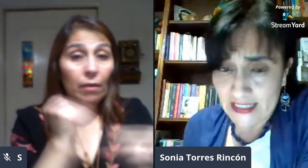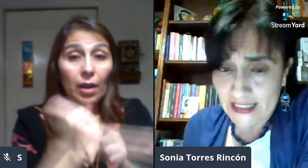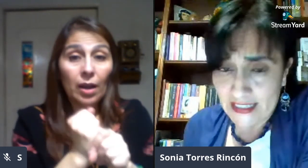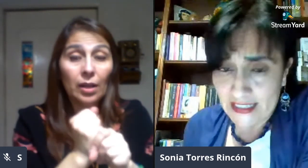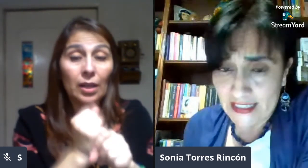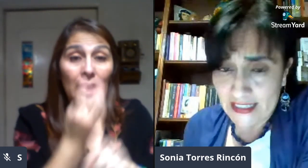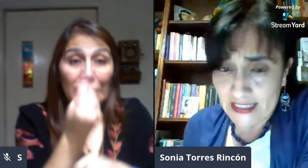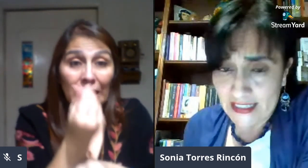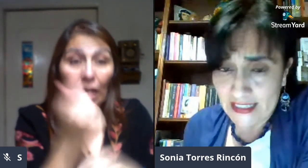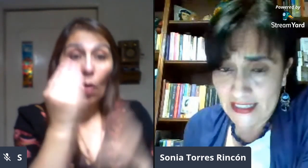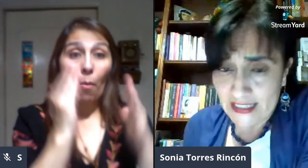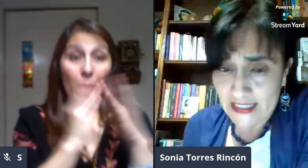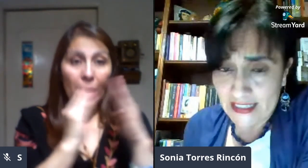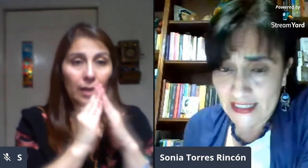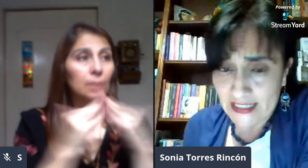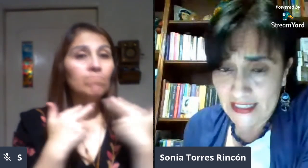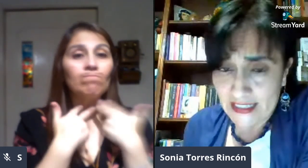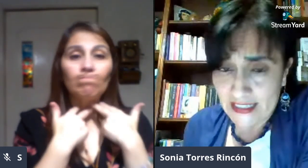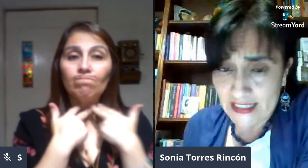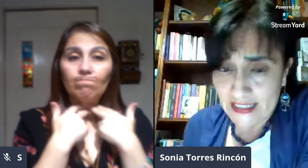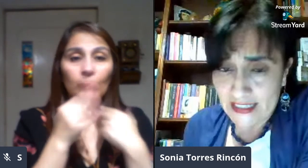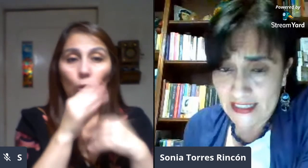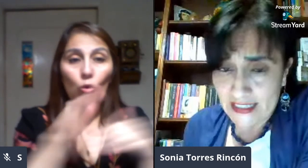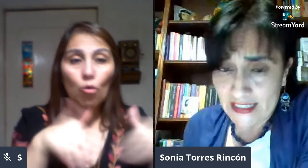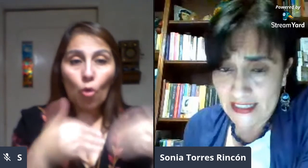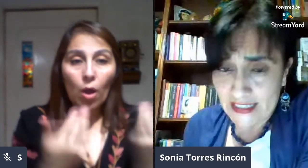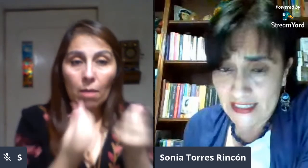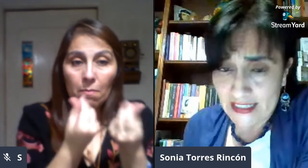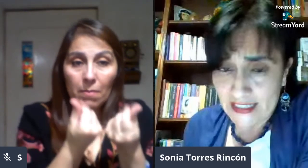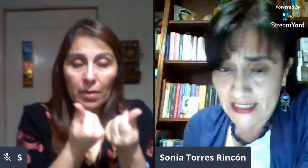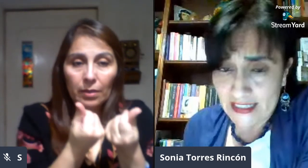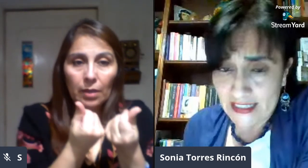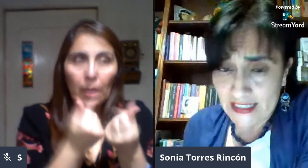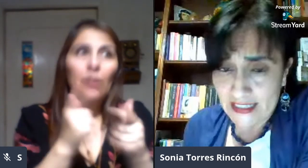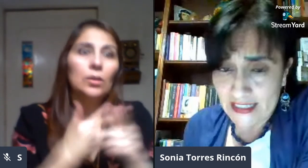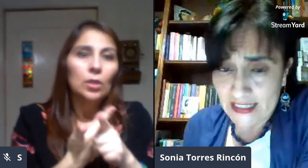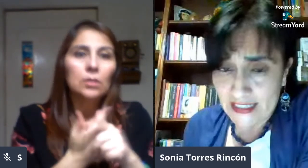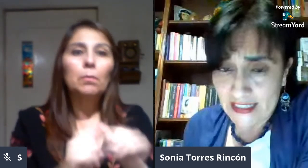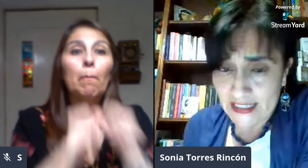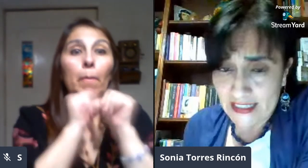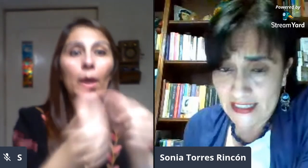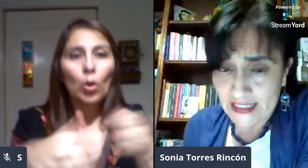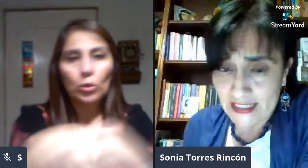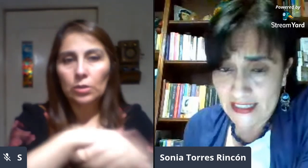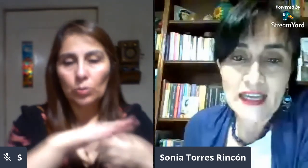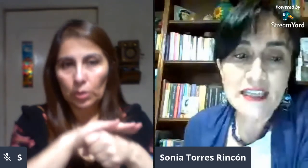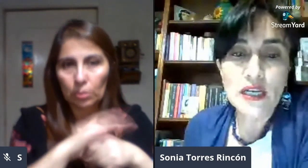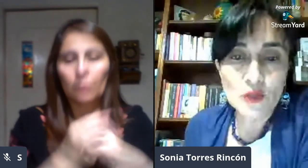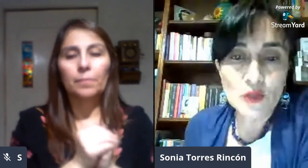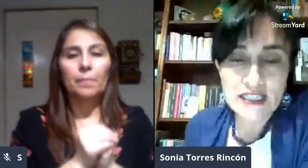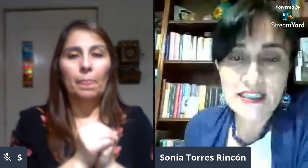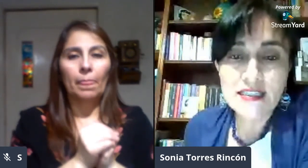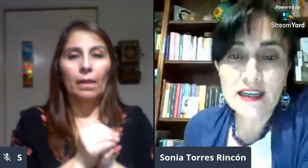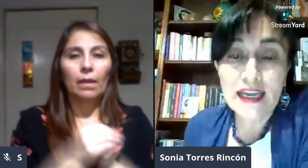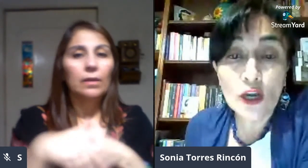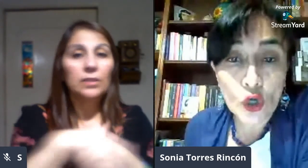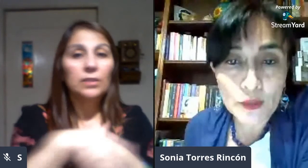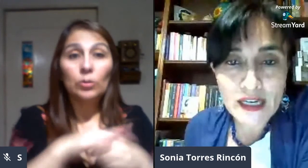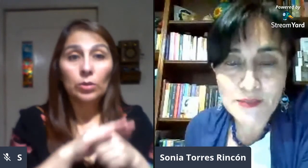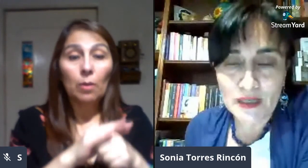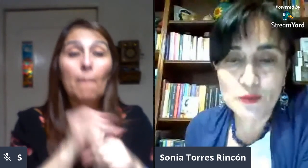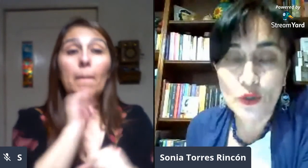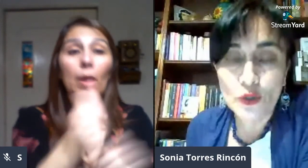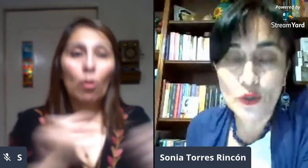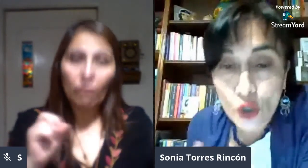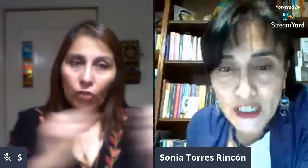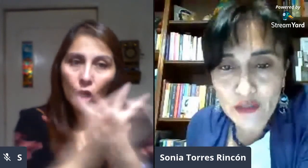pues sin ingresos, y eso hace que se expongan aún más tanto a las violencias económicas,